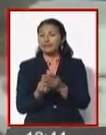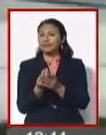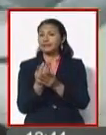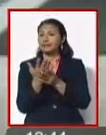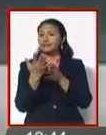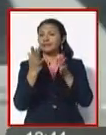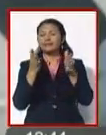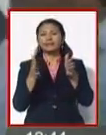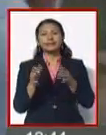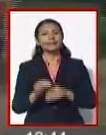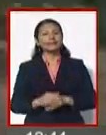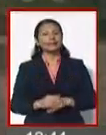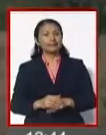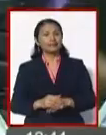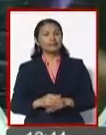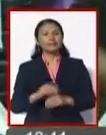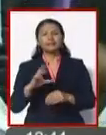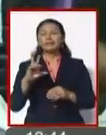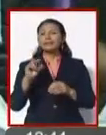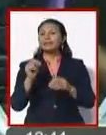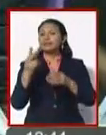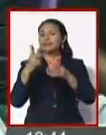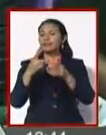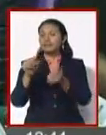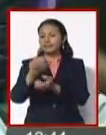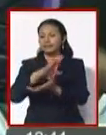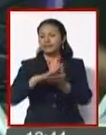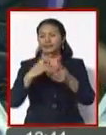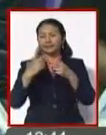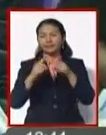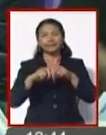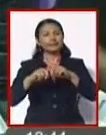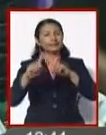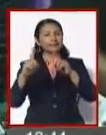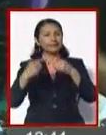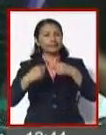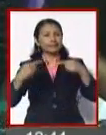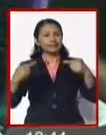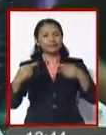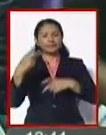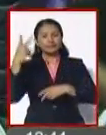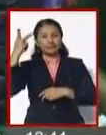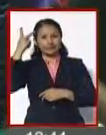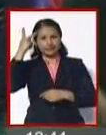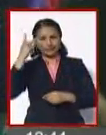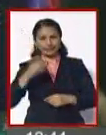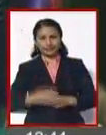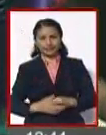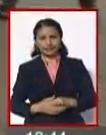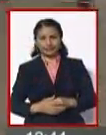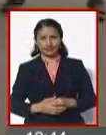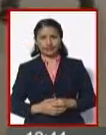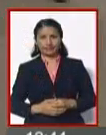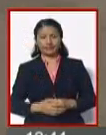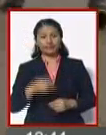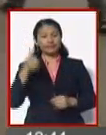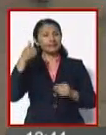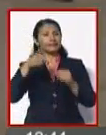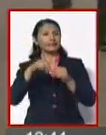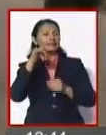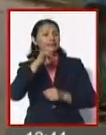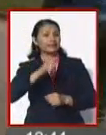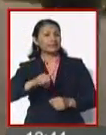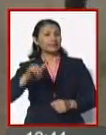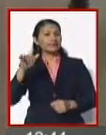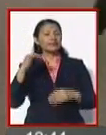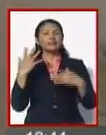produce y que nadie tiene que ver con los conflictos locales o las diferencias políticas que los movilizados puedan tener. Recordar que el día de